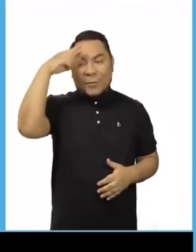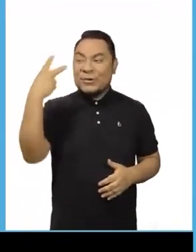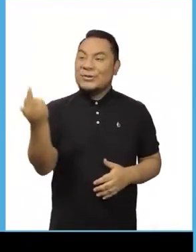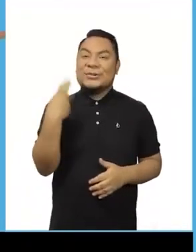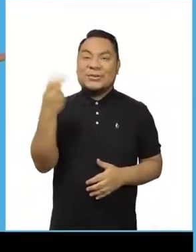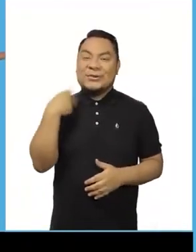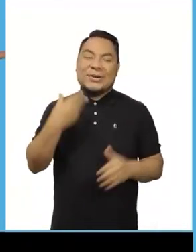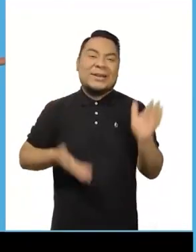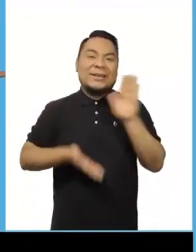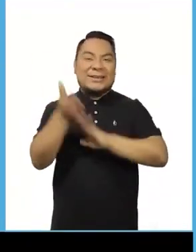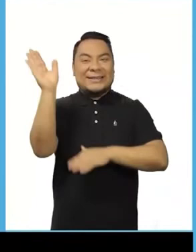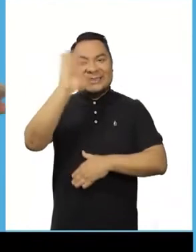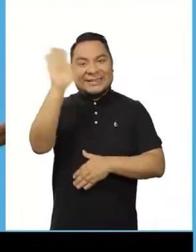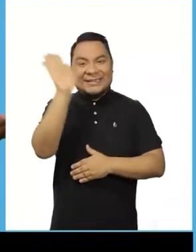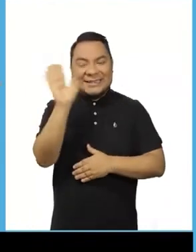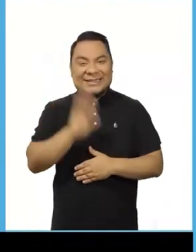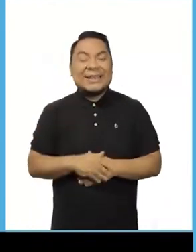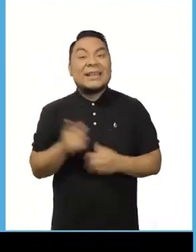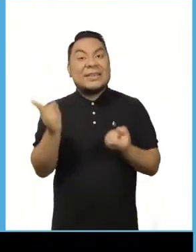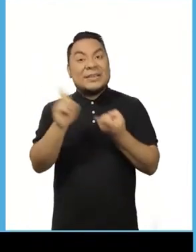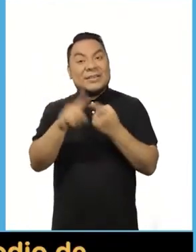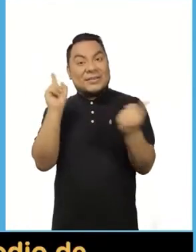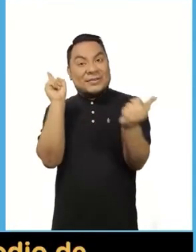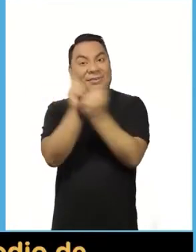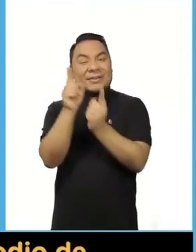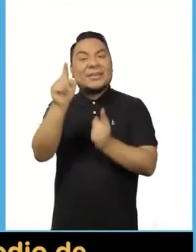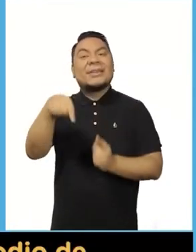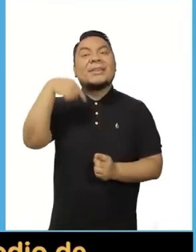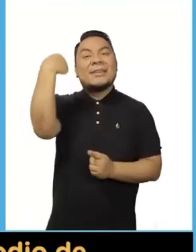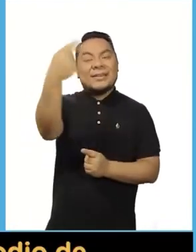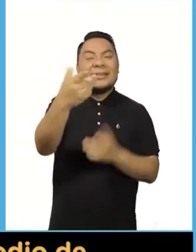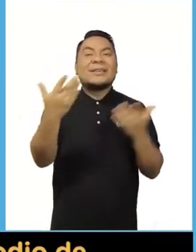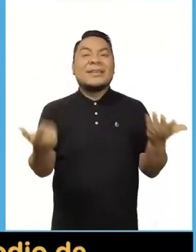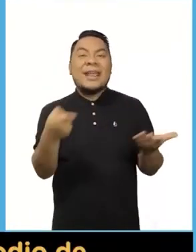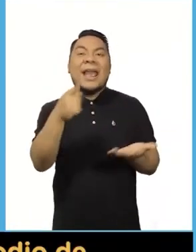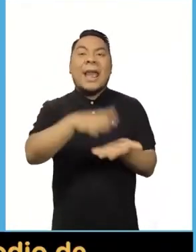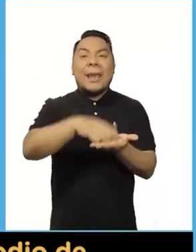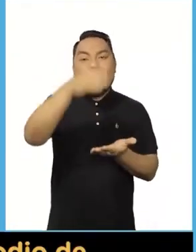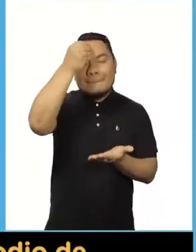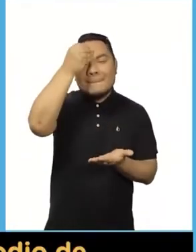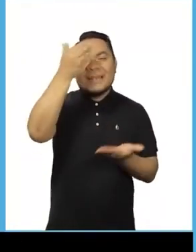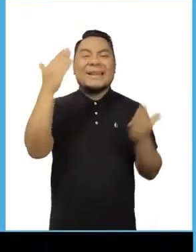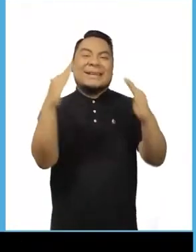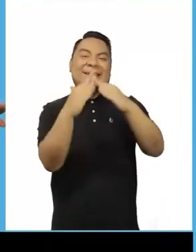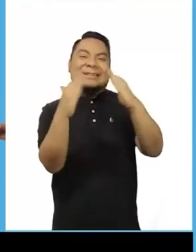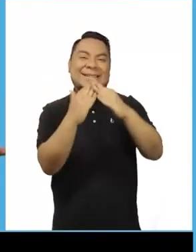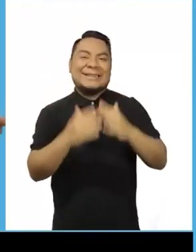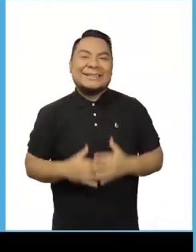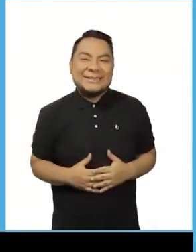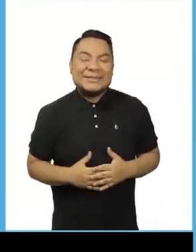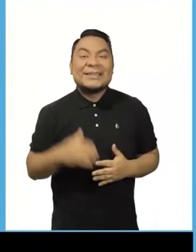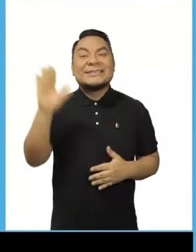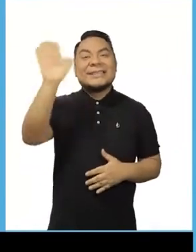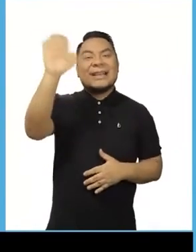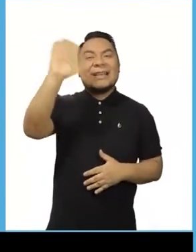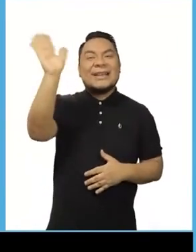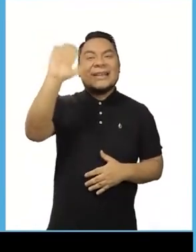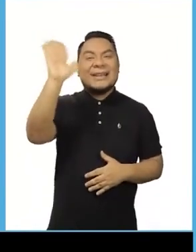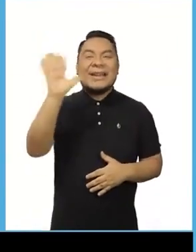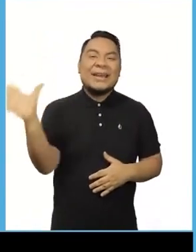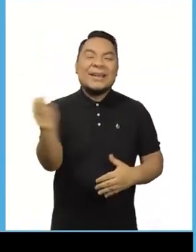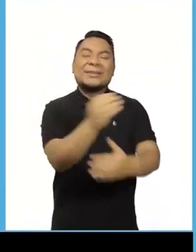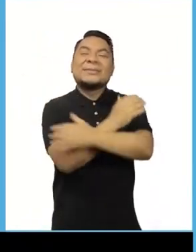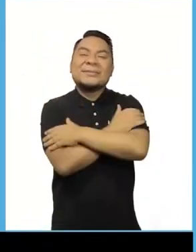amigos. Moisés y yo nos despedimos. Nos encontramos en el siguiente episodio de Aprendo en